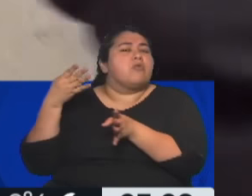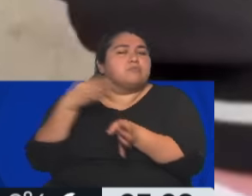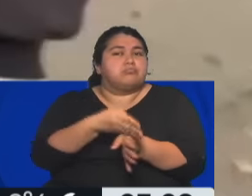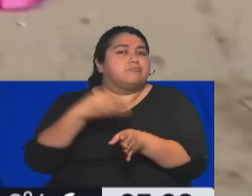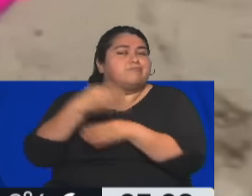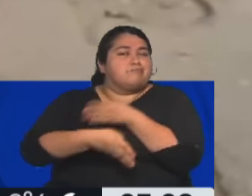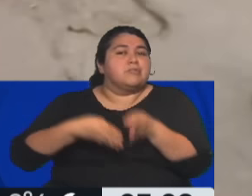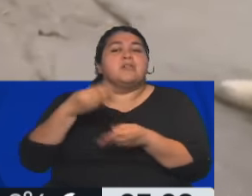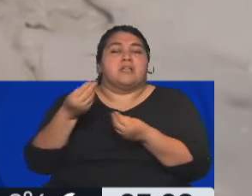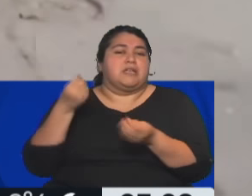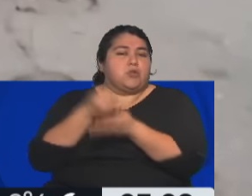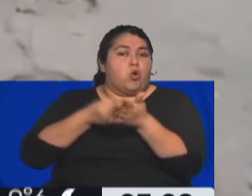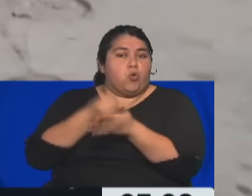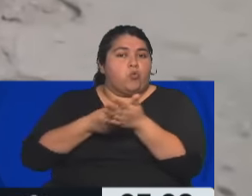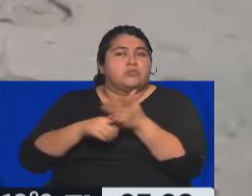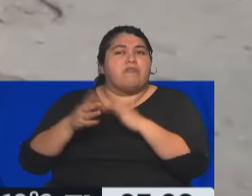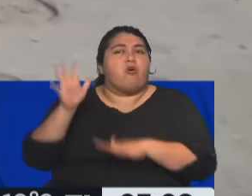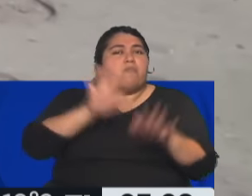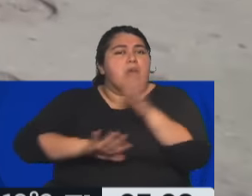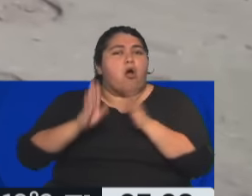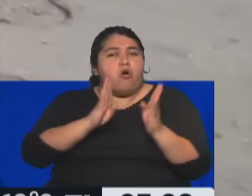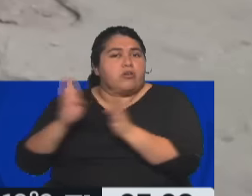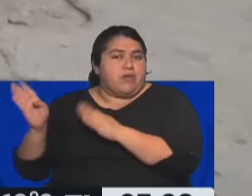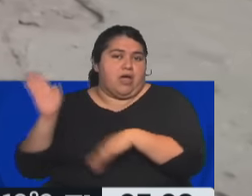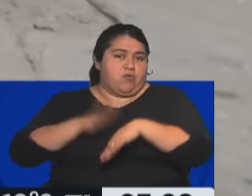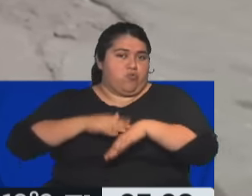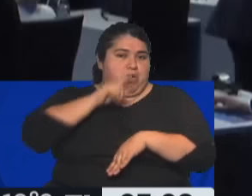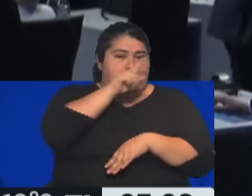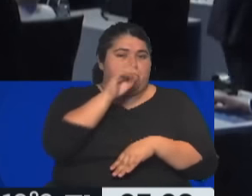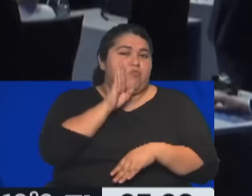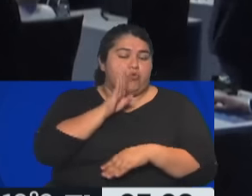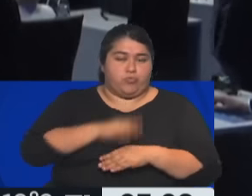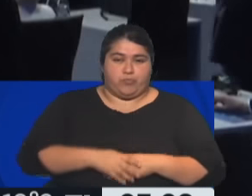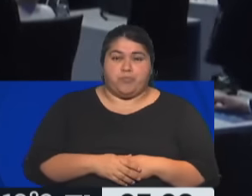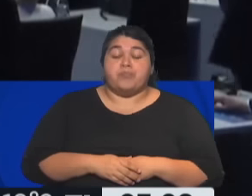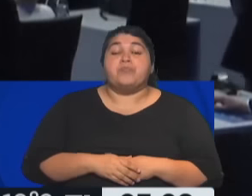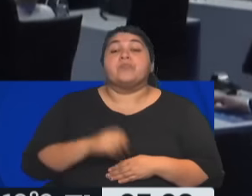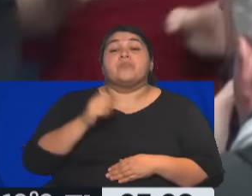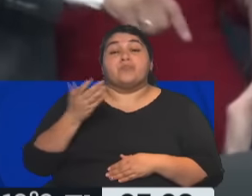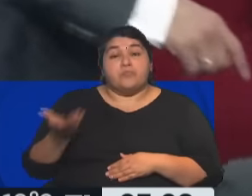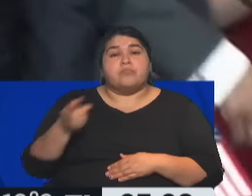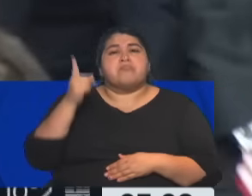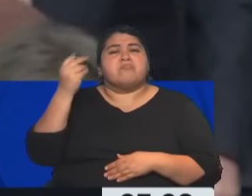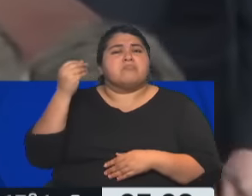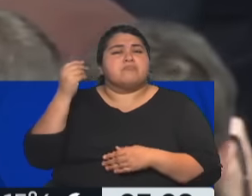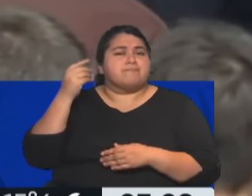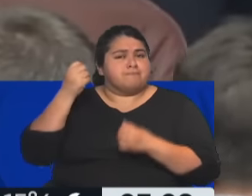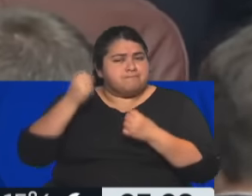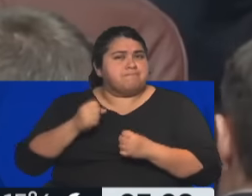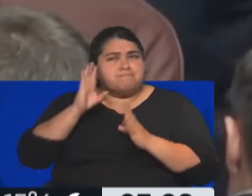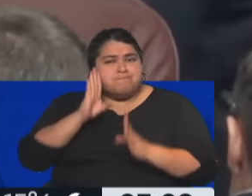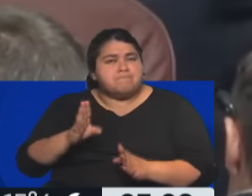sus objetivos como una lucha contra el orden global encabezado por Washington. Para hacerlo, apuesta por un lado a minar la